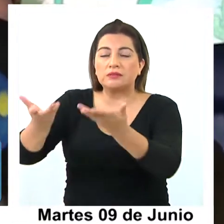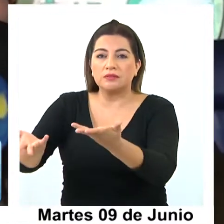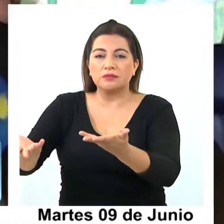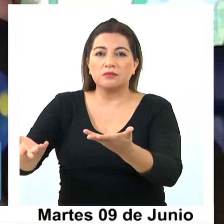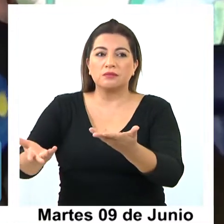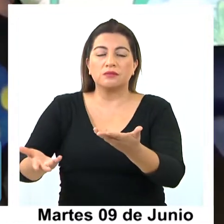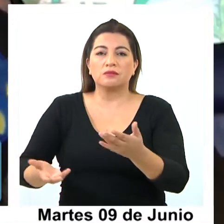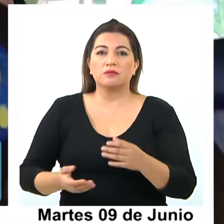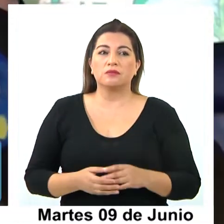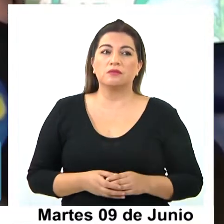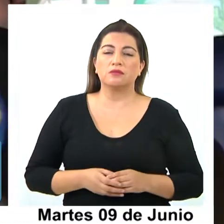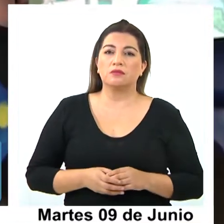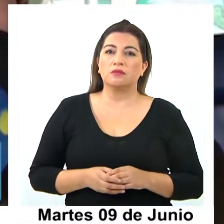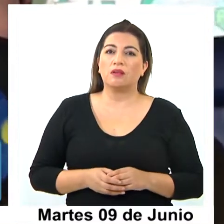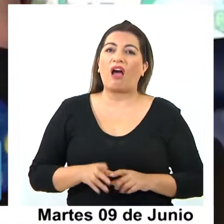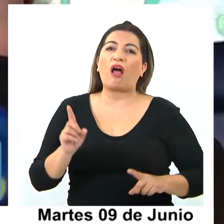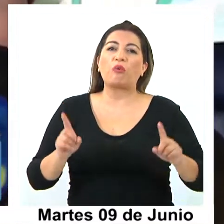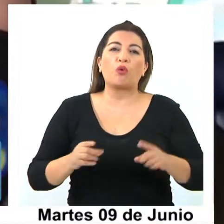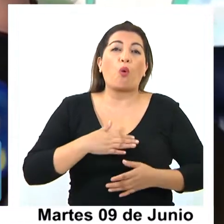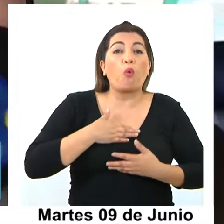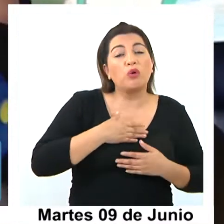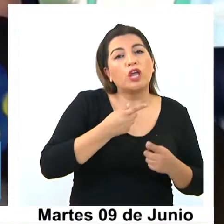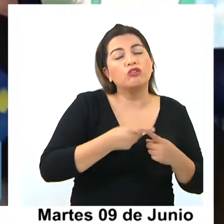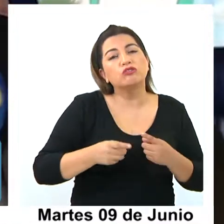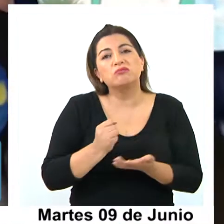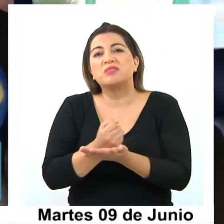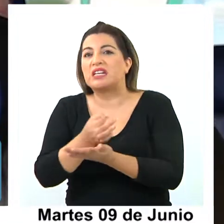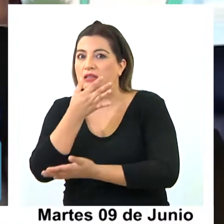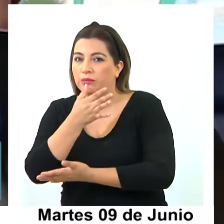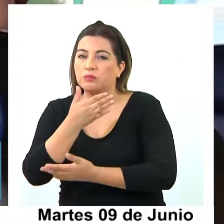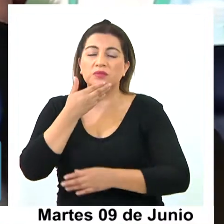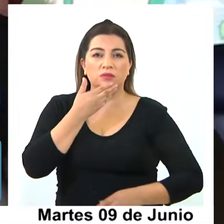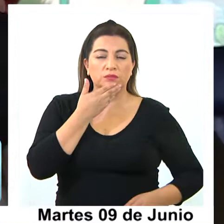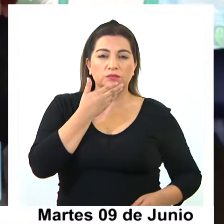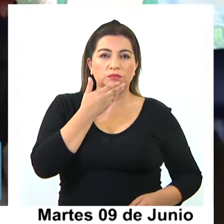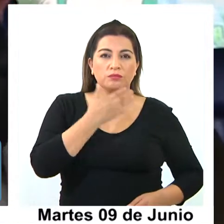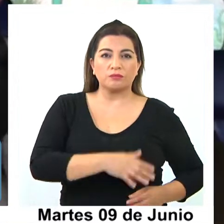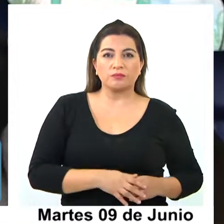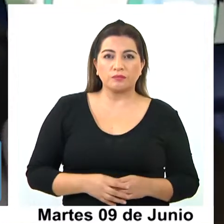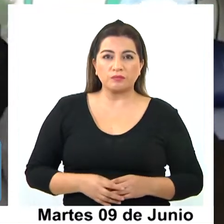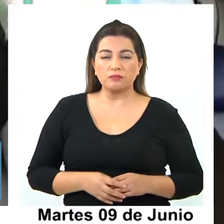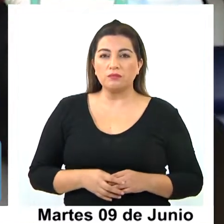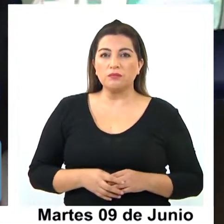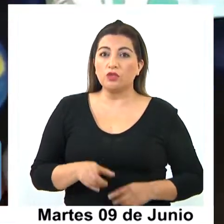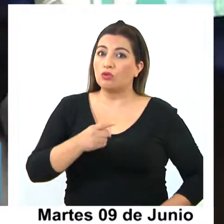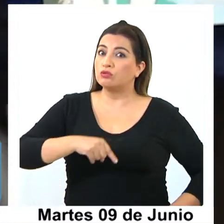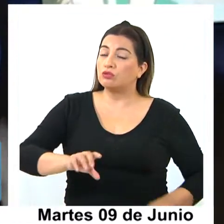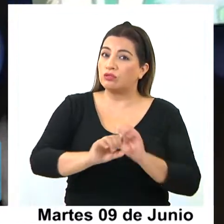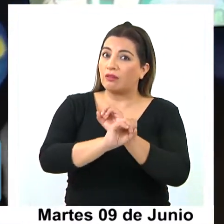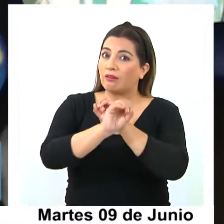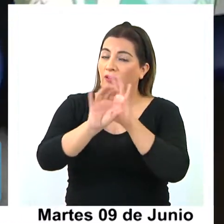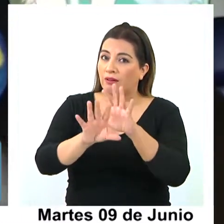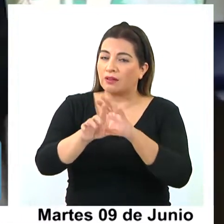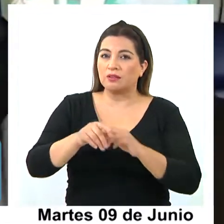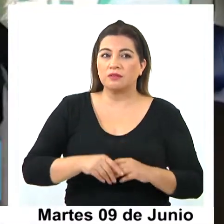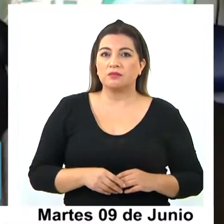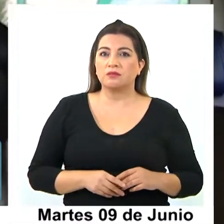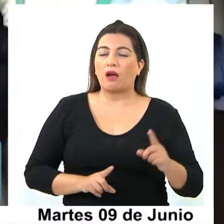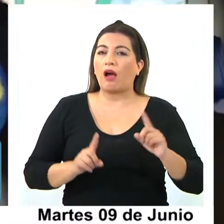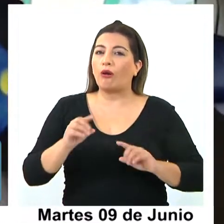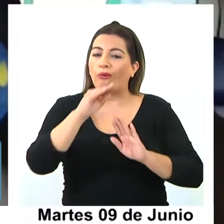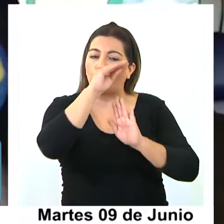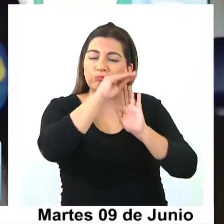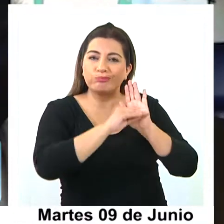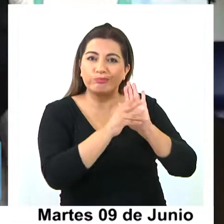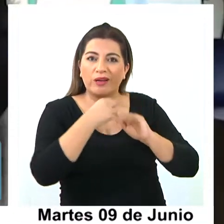tanto alimenticios como de primera necesidad, ¿cierto? Igual hay que tener en claro que hay que tener ciertas